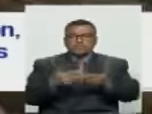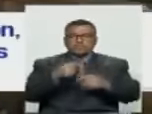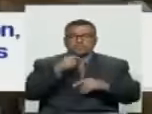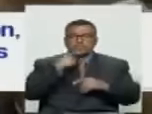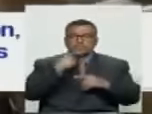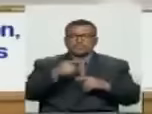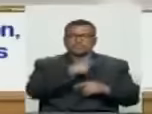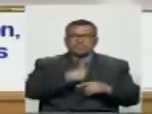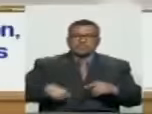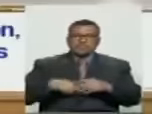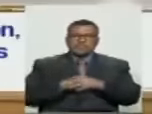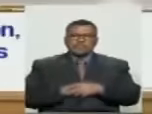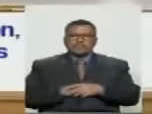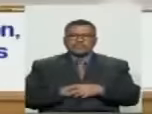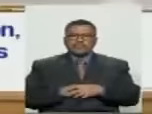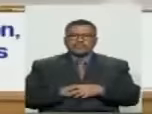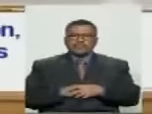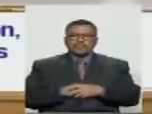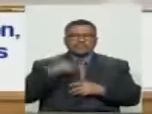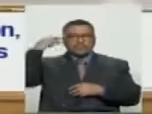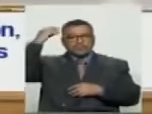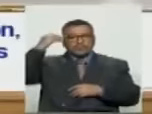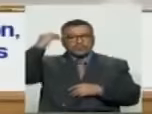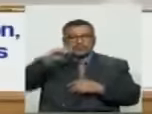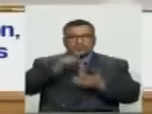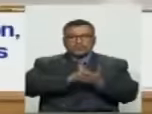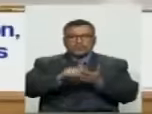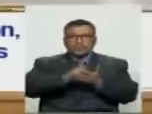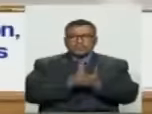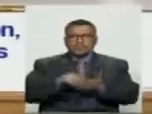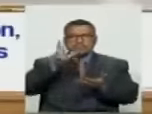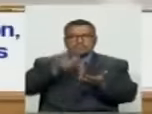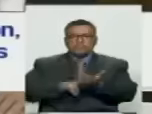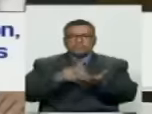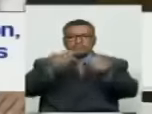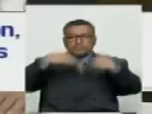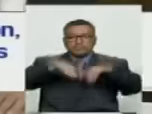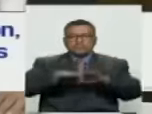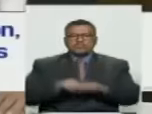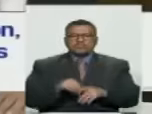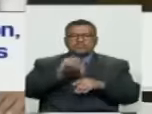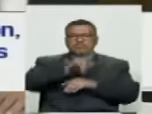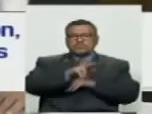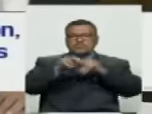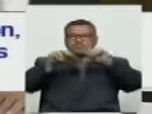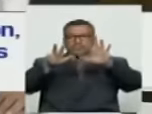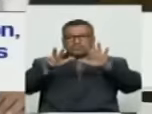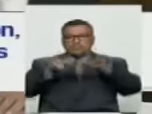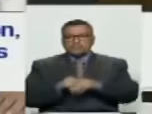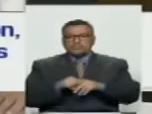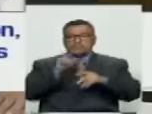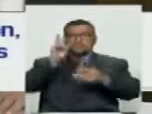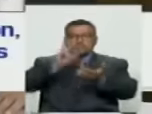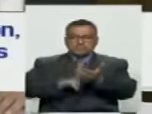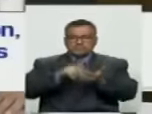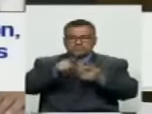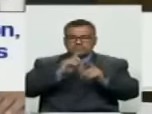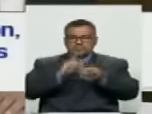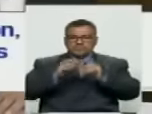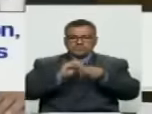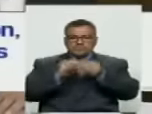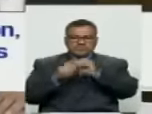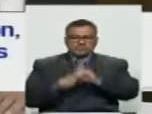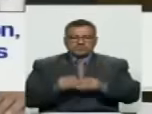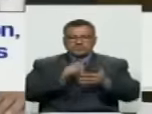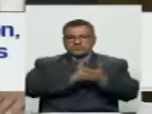ciudadano presidente. En consideración al artículo. Aprobado. Siguiente. 38. Se sugiere aprobar con modificación